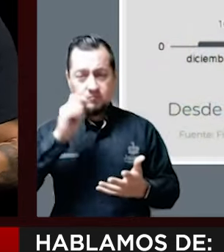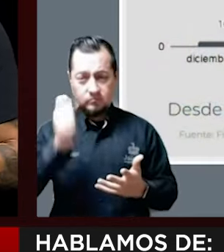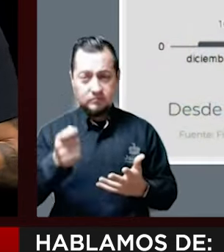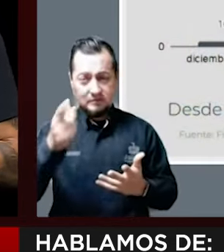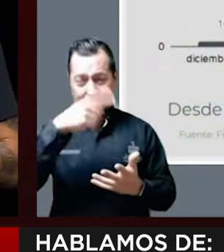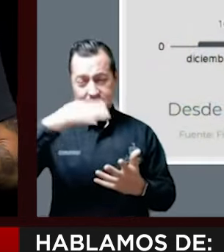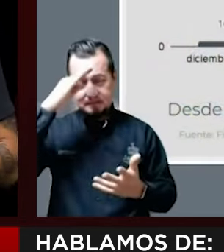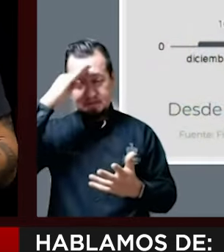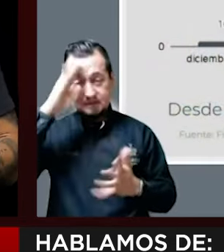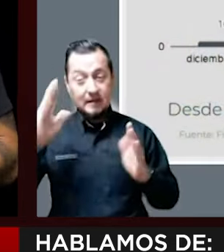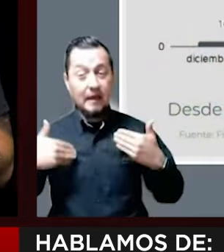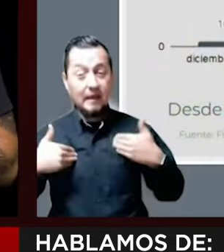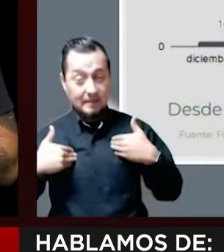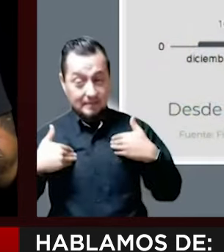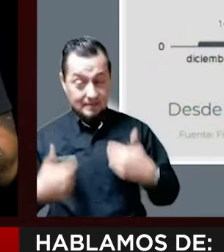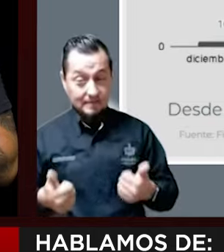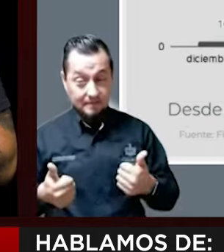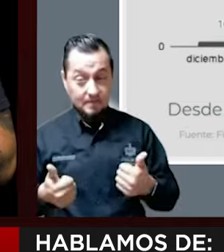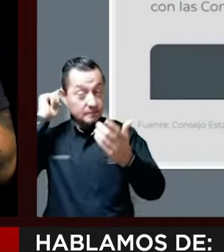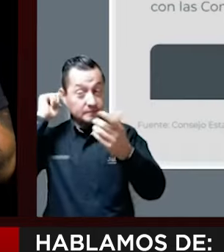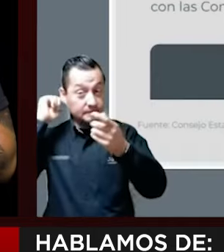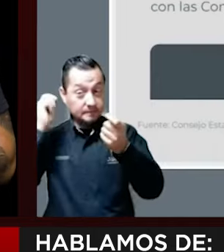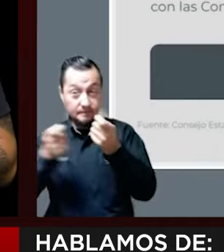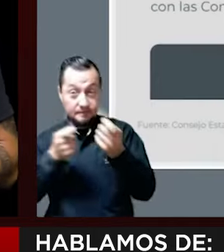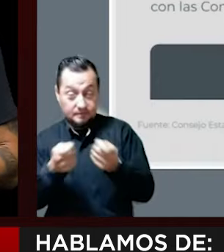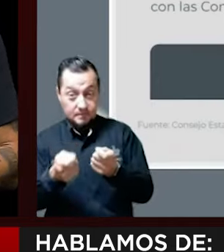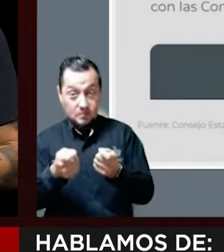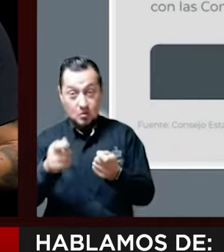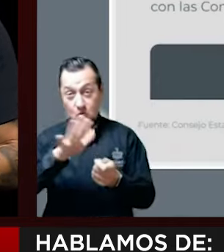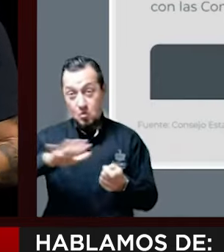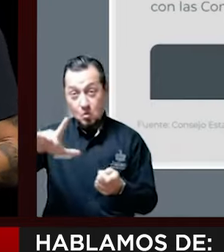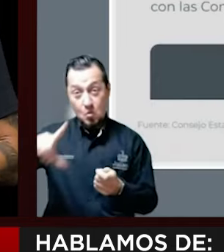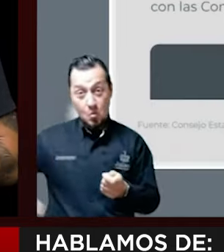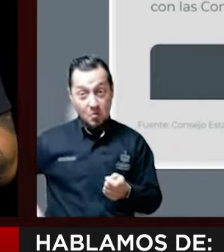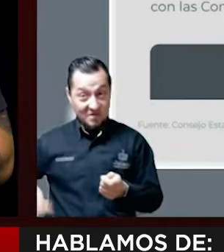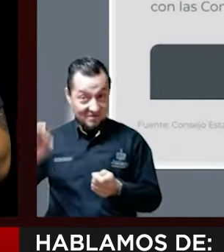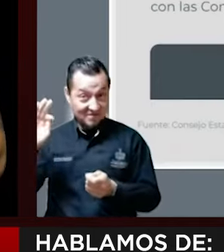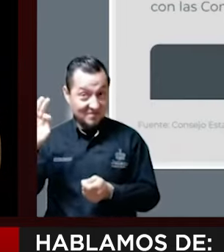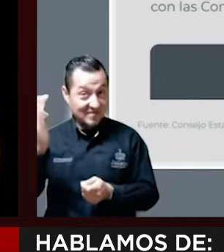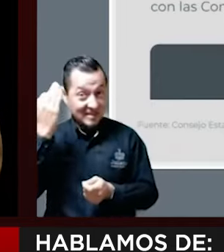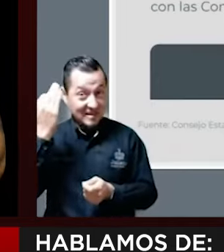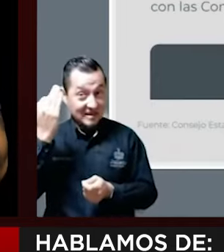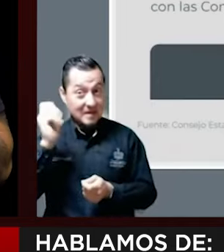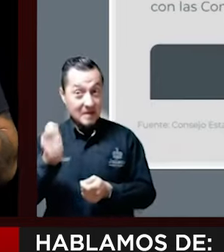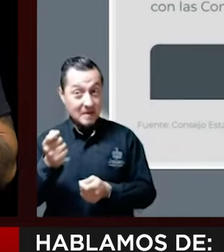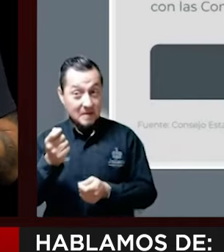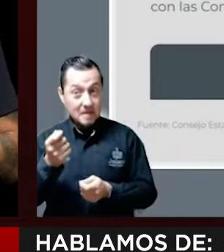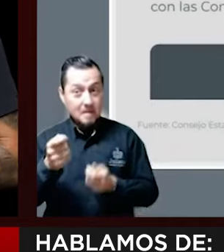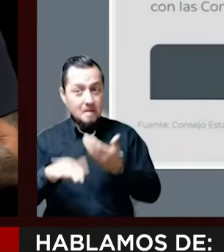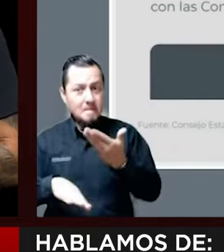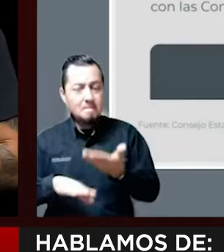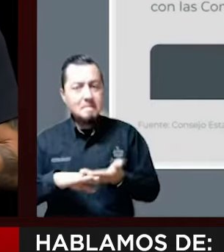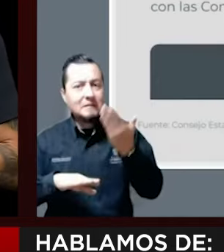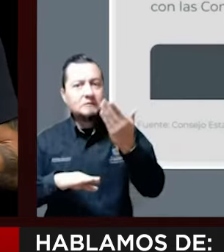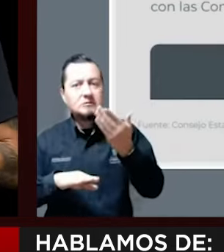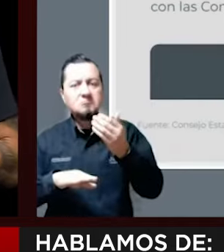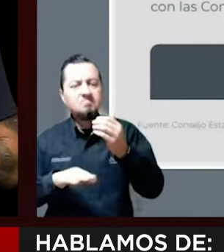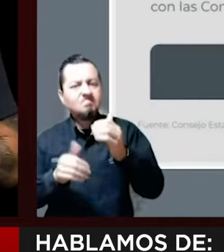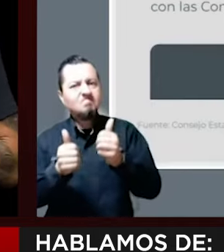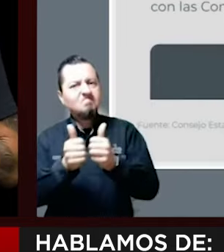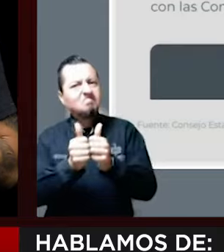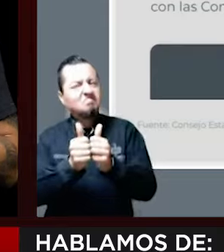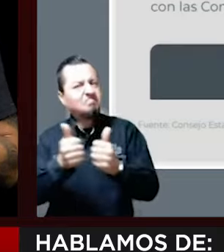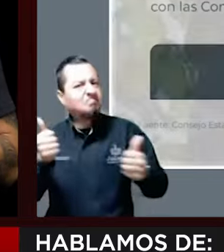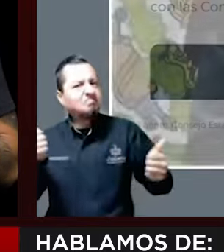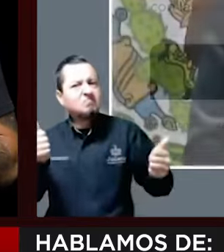alegrarnos como ciudadanos de un estado al que la historia, desafortunadamente, ha colocado como sede del cartel más poderoso actualmente en